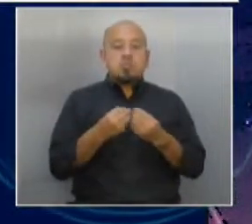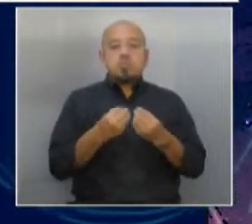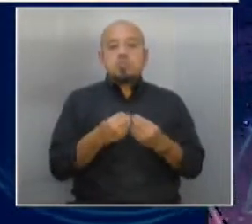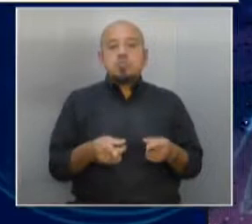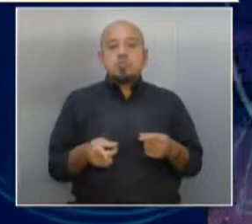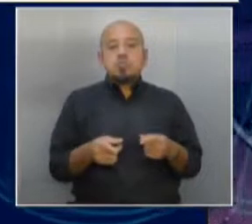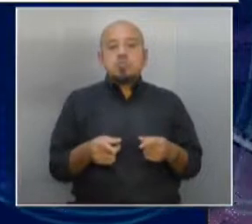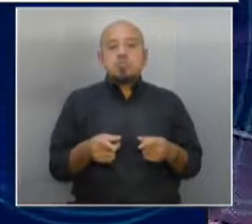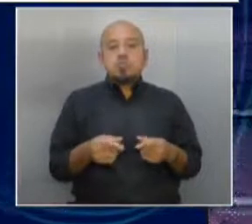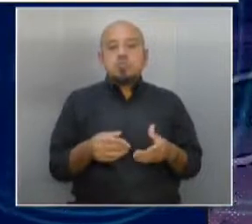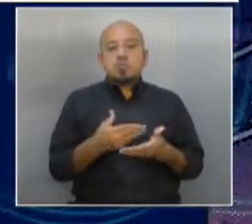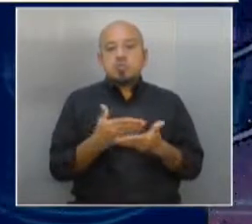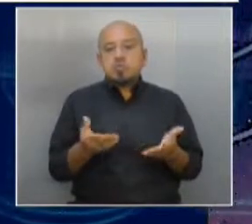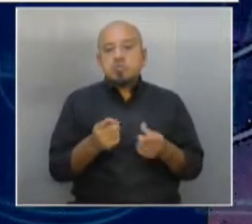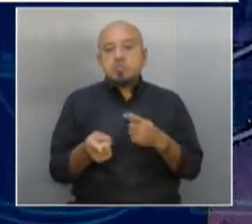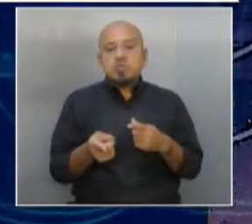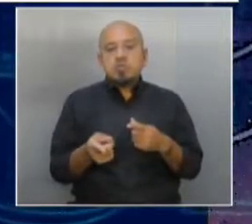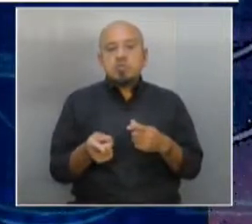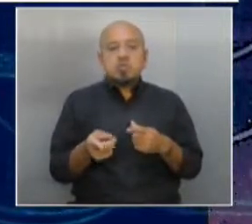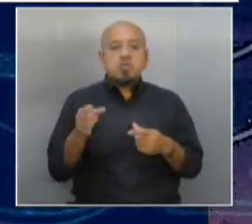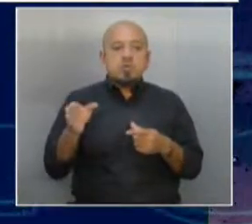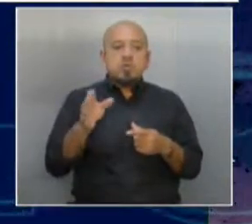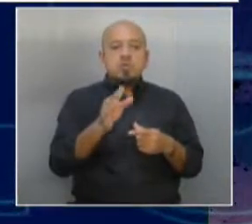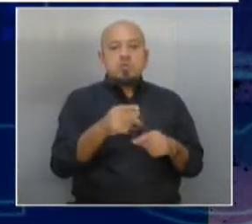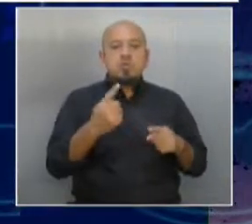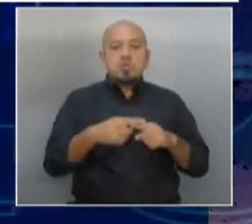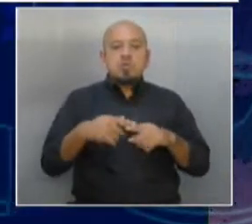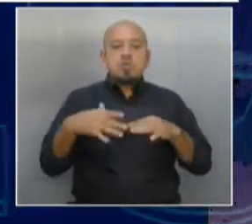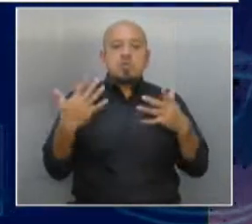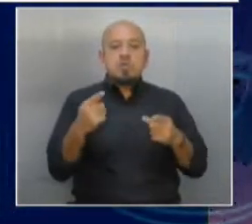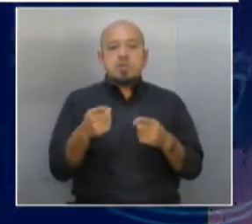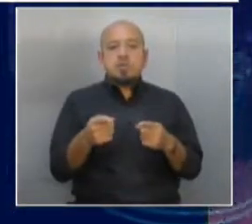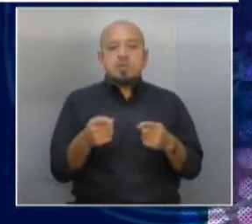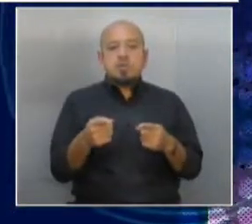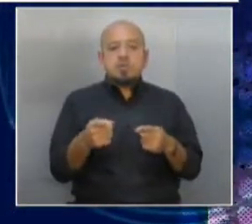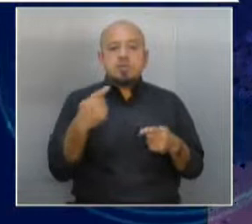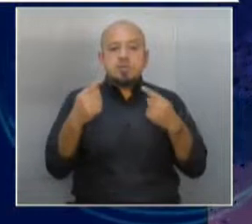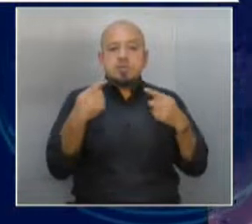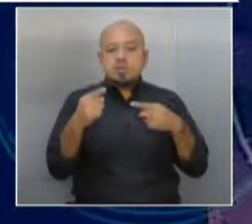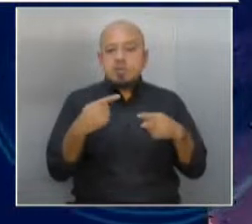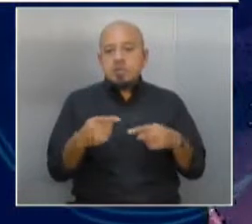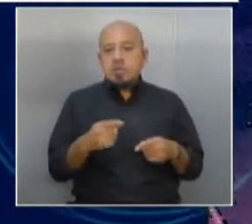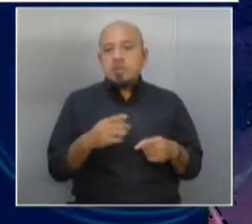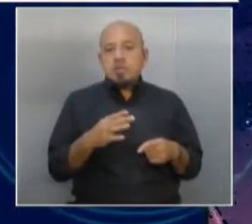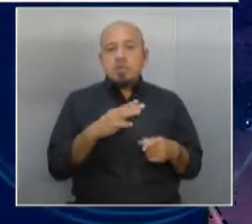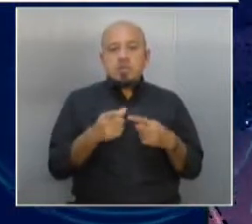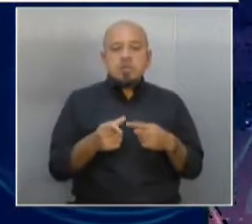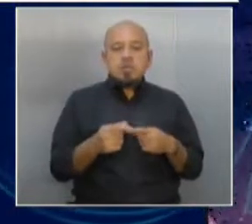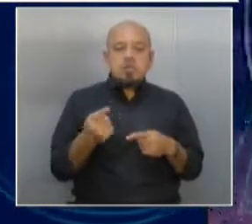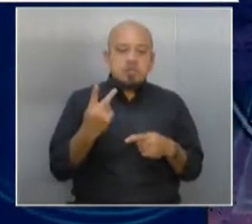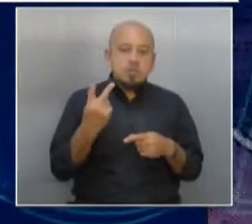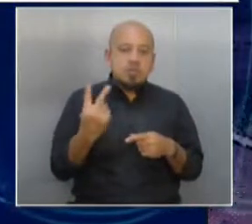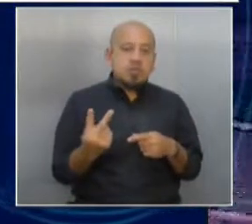de espacio, o sea, de trasladarnos de un sitio a otro, festivales, diversos lugares. Lo interesante de este dúo